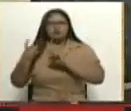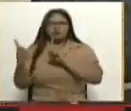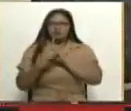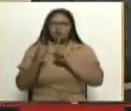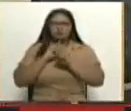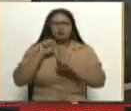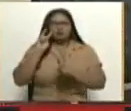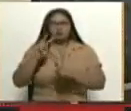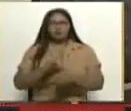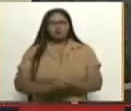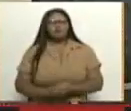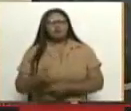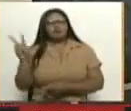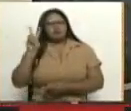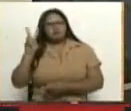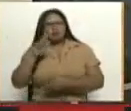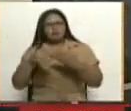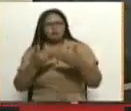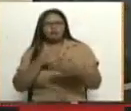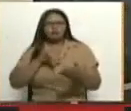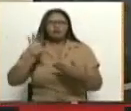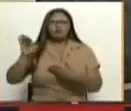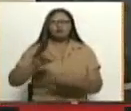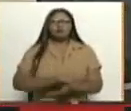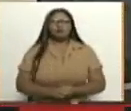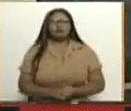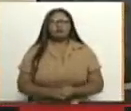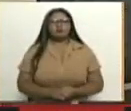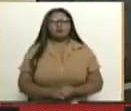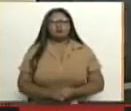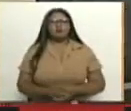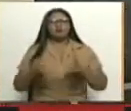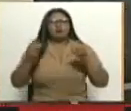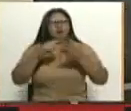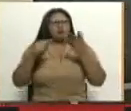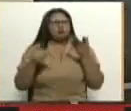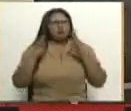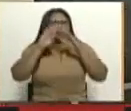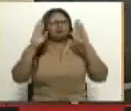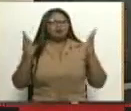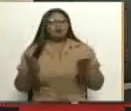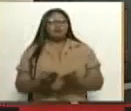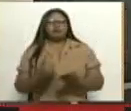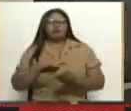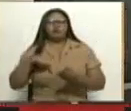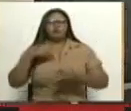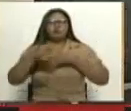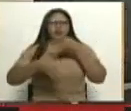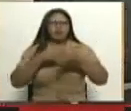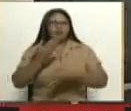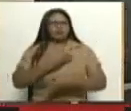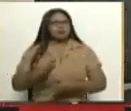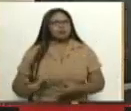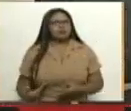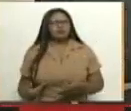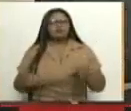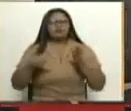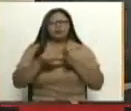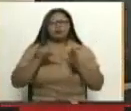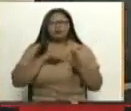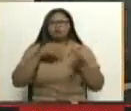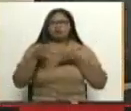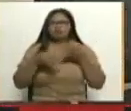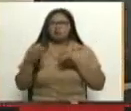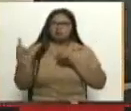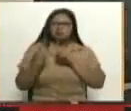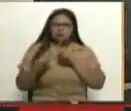está teniendo Venezuela, que está teniendo nuestro país con esas nuevas potencias emergentes en el mundo? Hablamos en este caso, el presidente habla de Irán, pero también nosotros hablamos de un